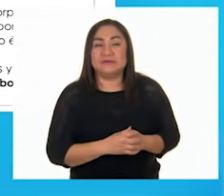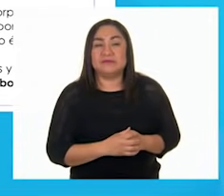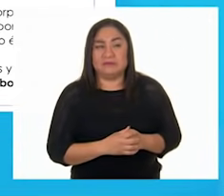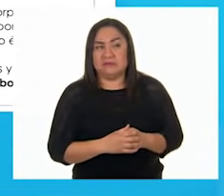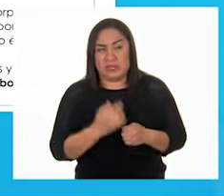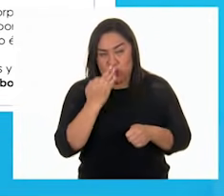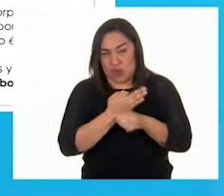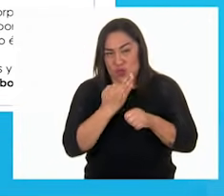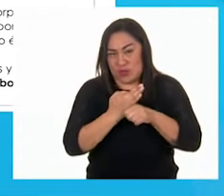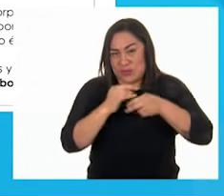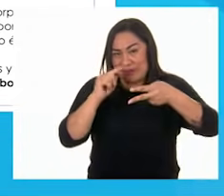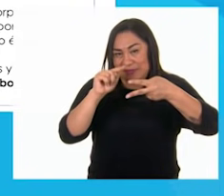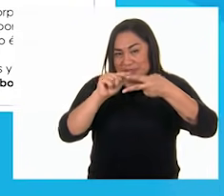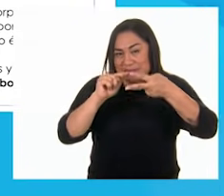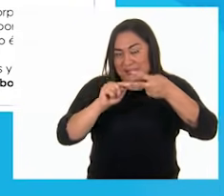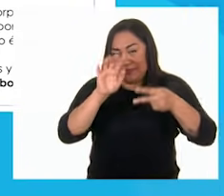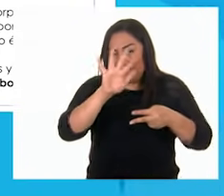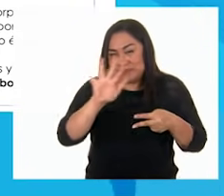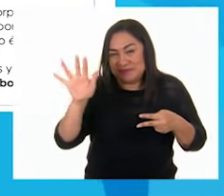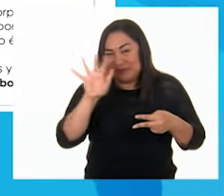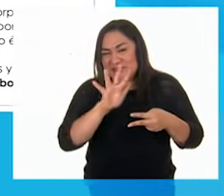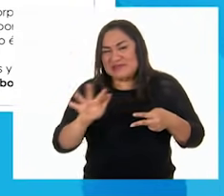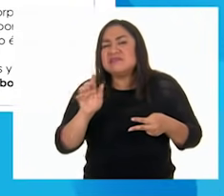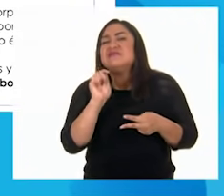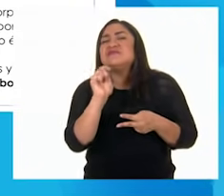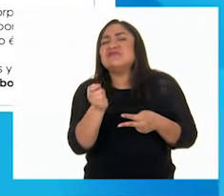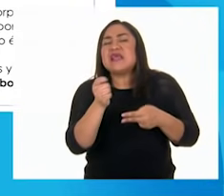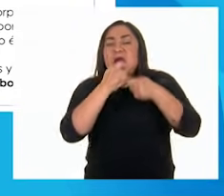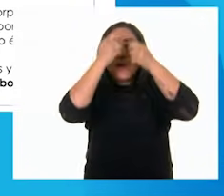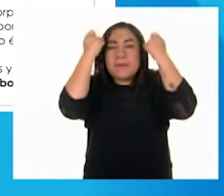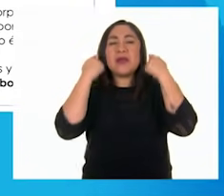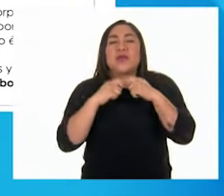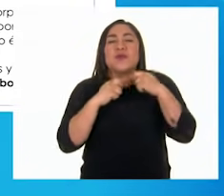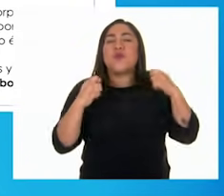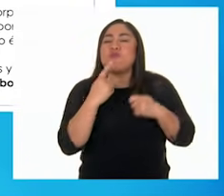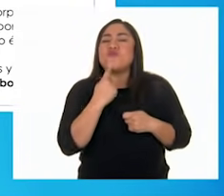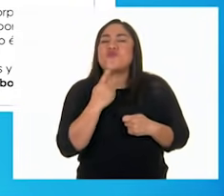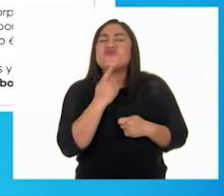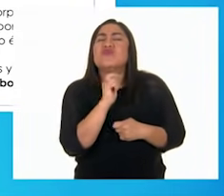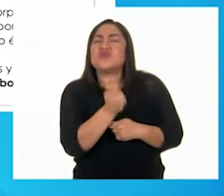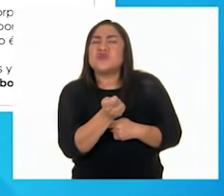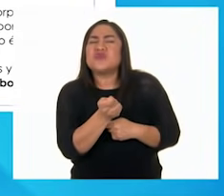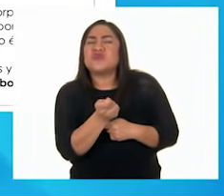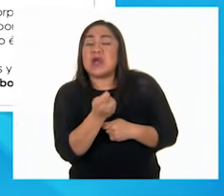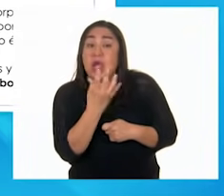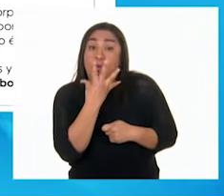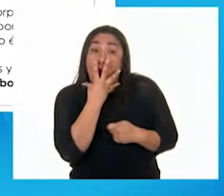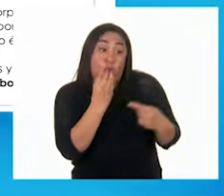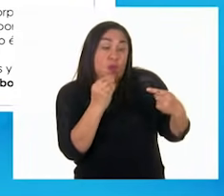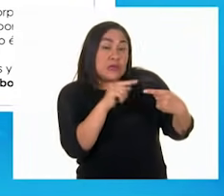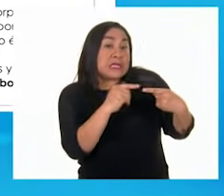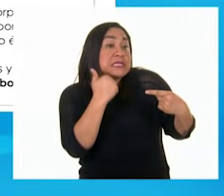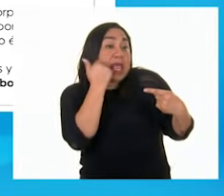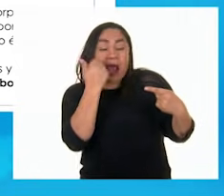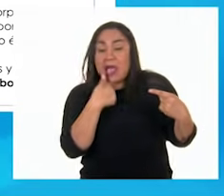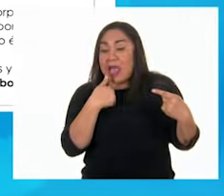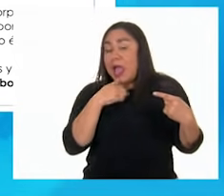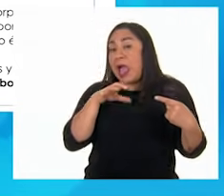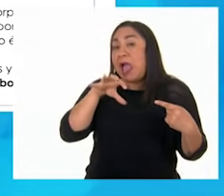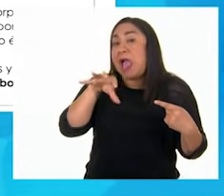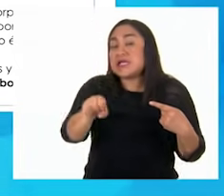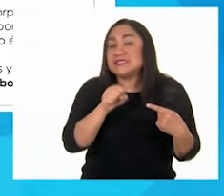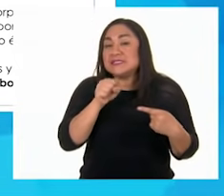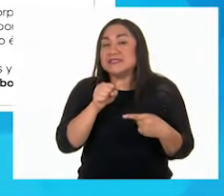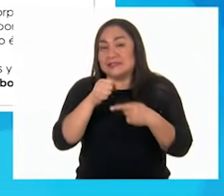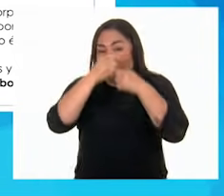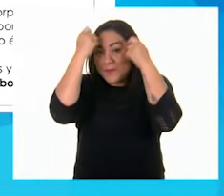dos? A ver, vamos a leer la intención de este de Caperucita Roja. Perfecto. La intención es que quería comerse a Caperucita Roja y a su